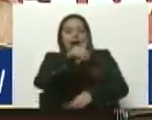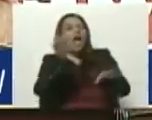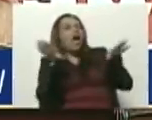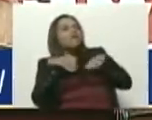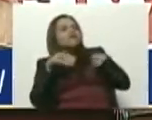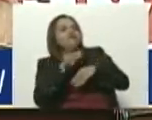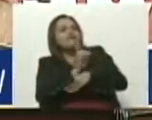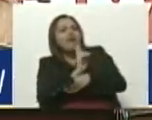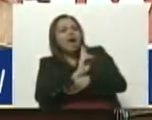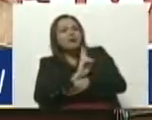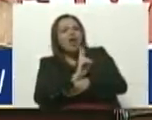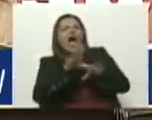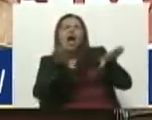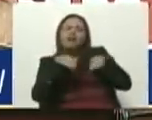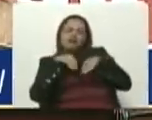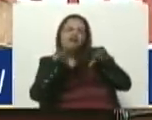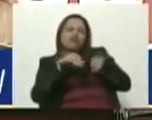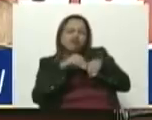inmediatamente